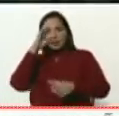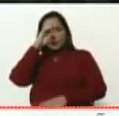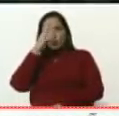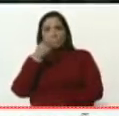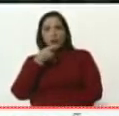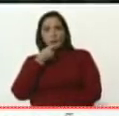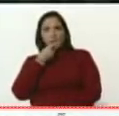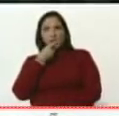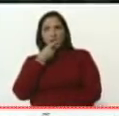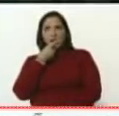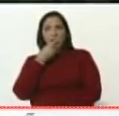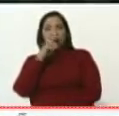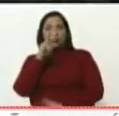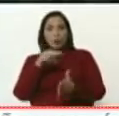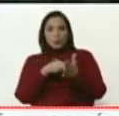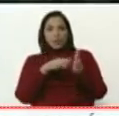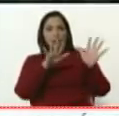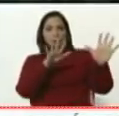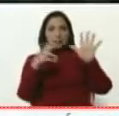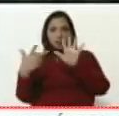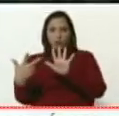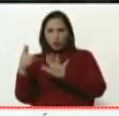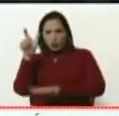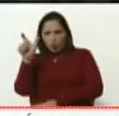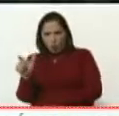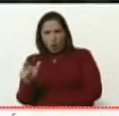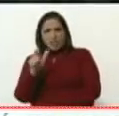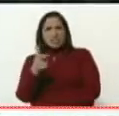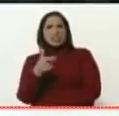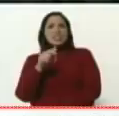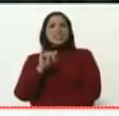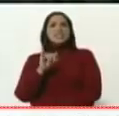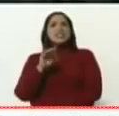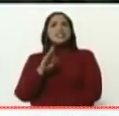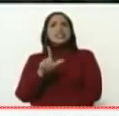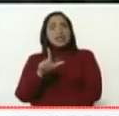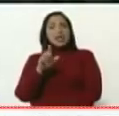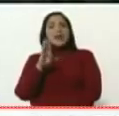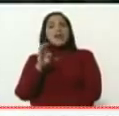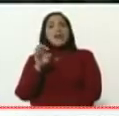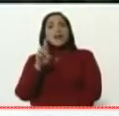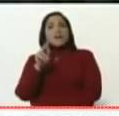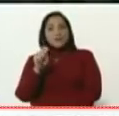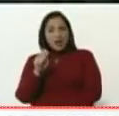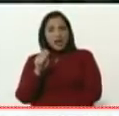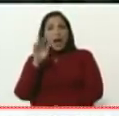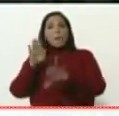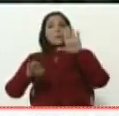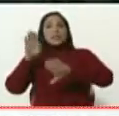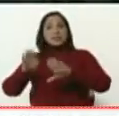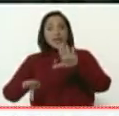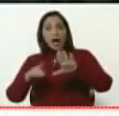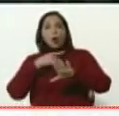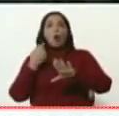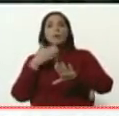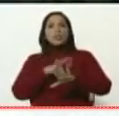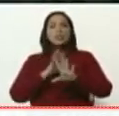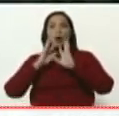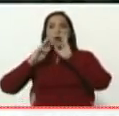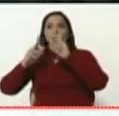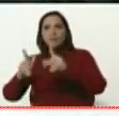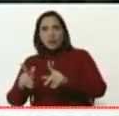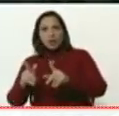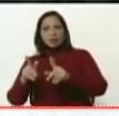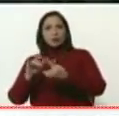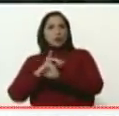del 2018. Gilbert Caro, señor Borrell, a pesar de que es un homicida, confeso,